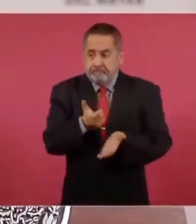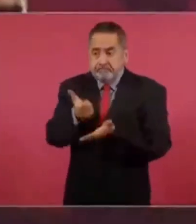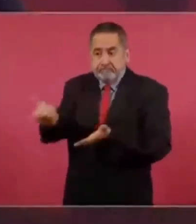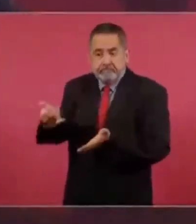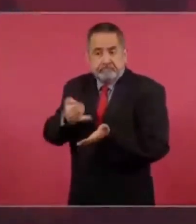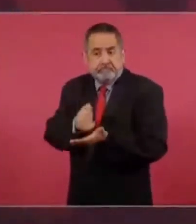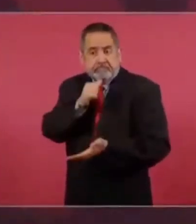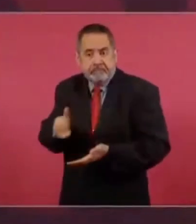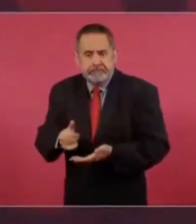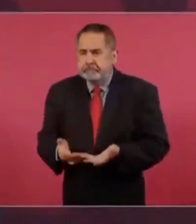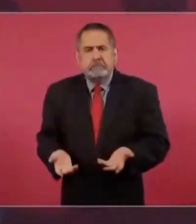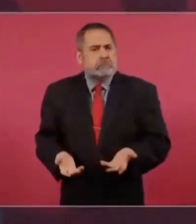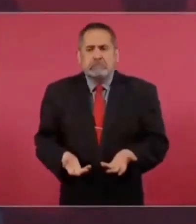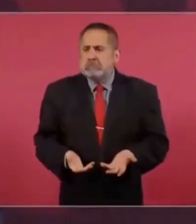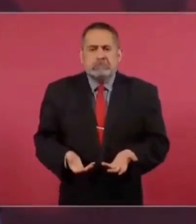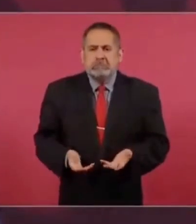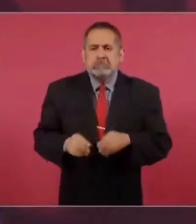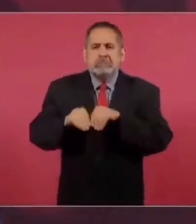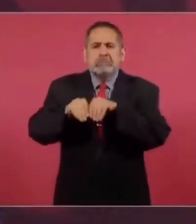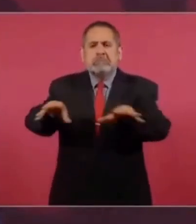Pero imagínense